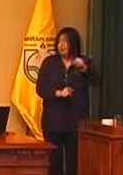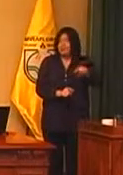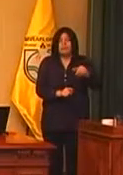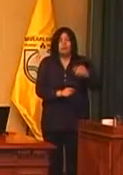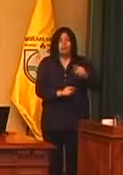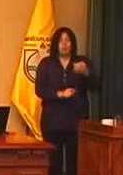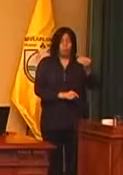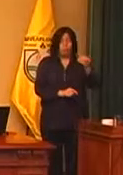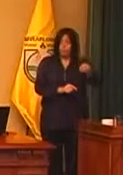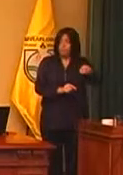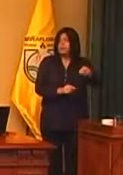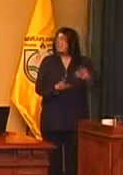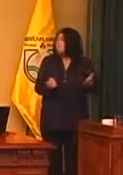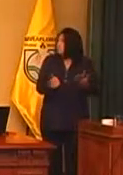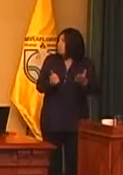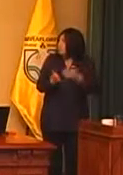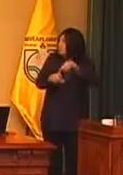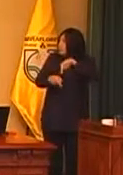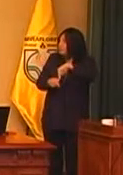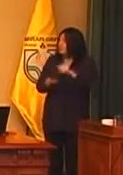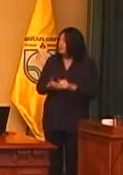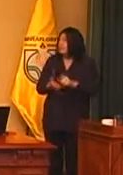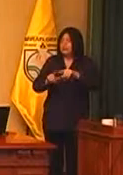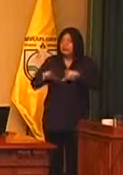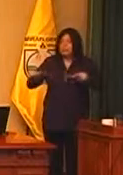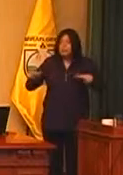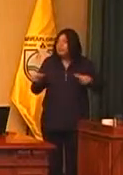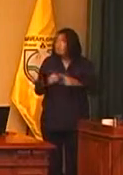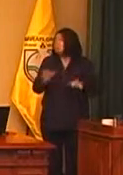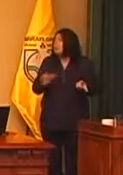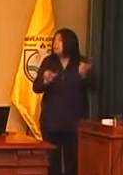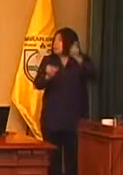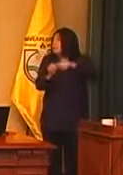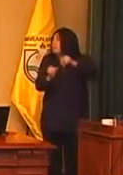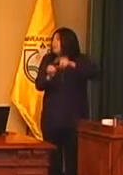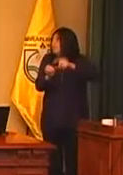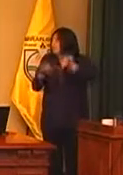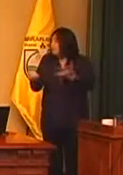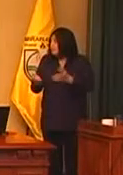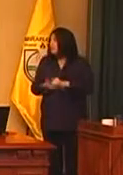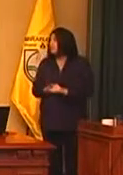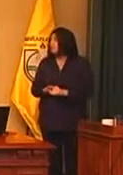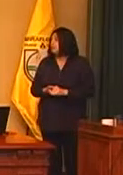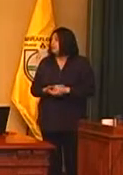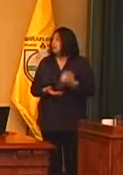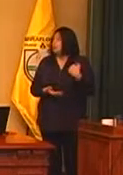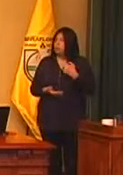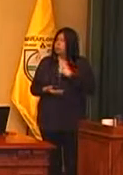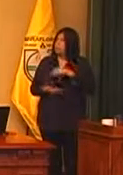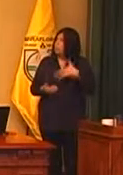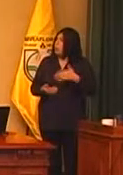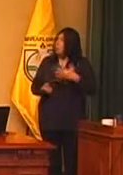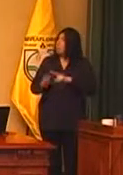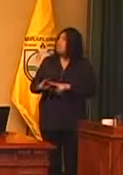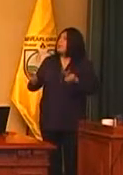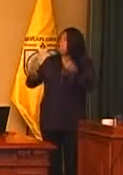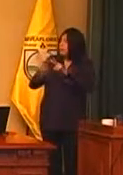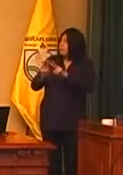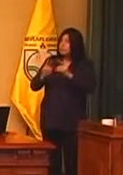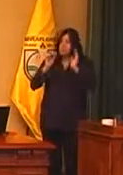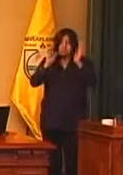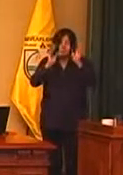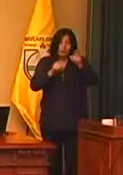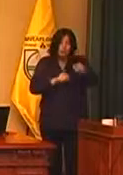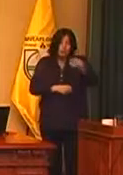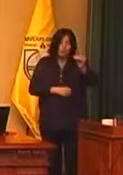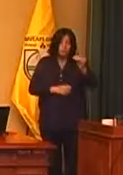los impulsores de este espacio participativo y es una de las cosas que nosotros más valoramos, haberlos escuchado a